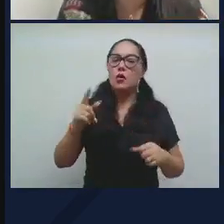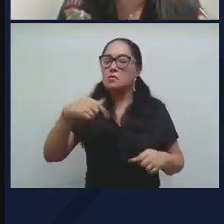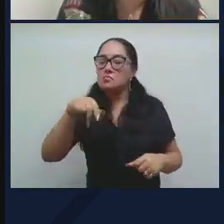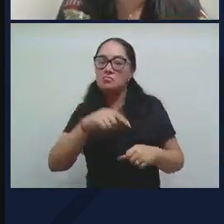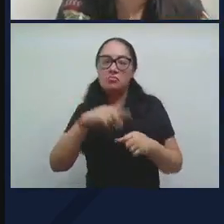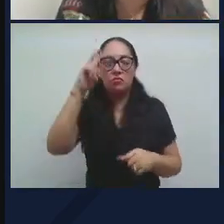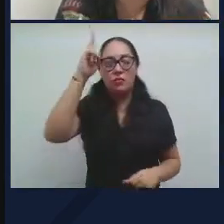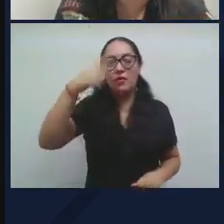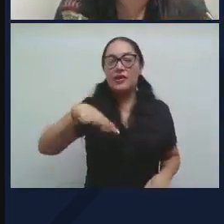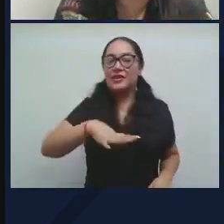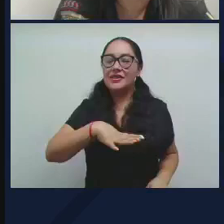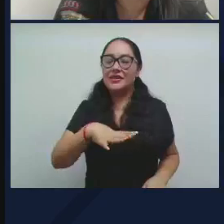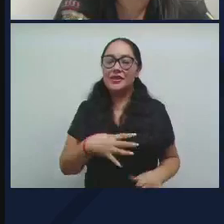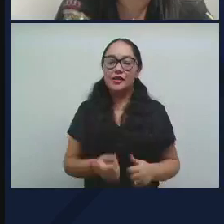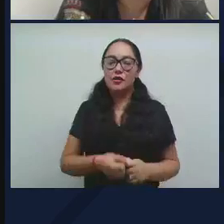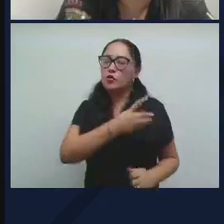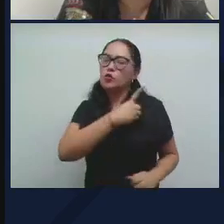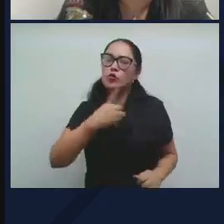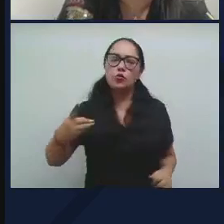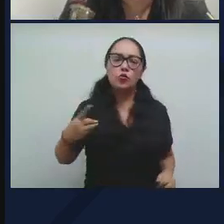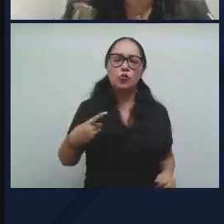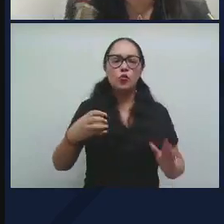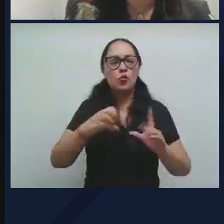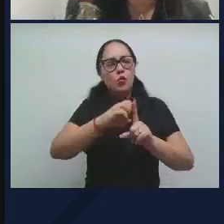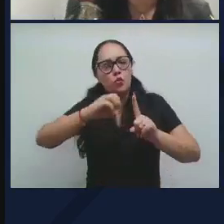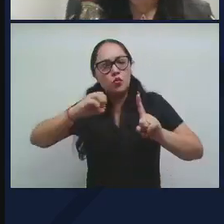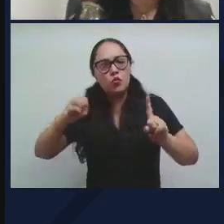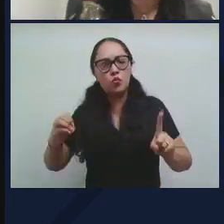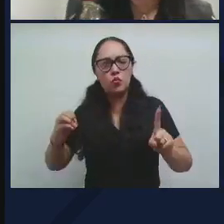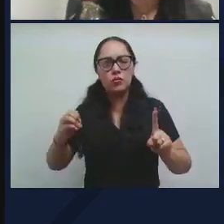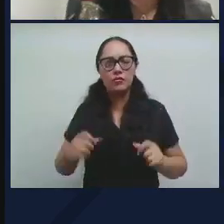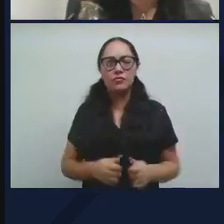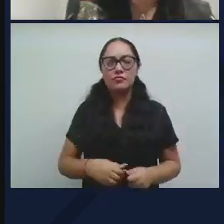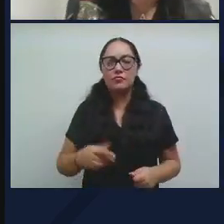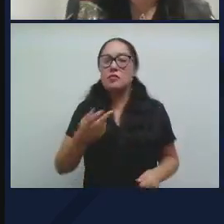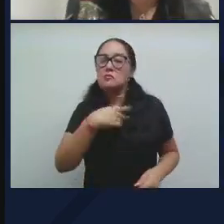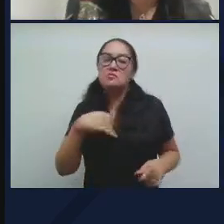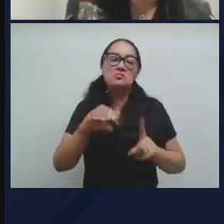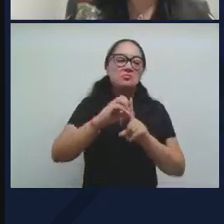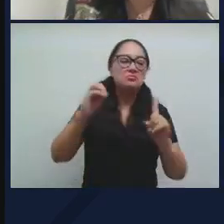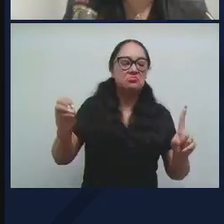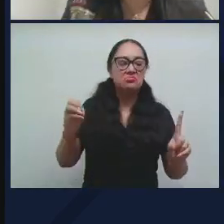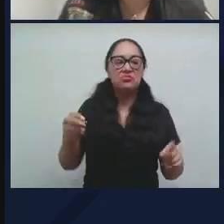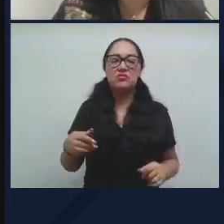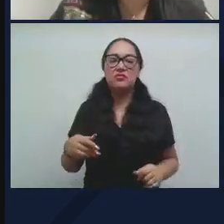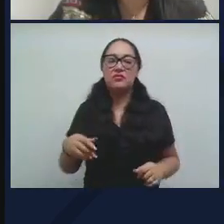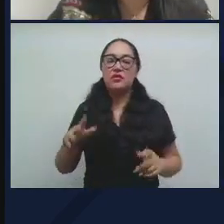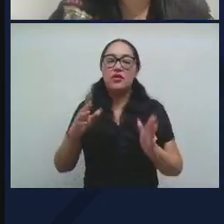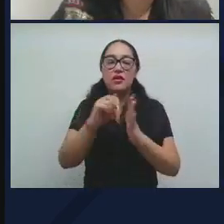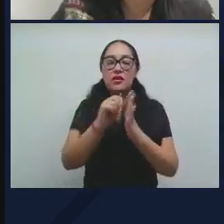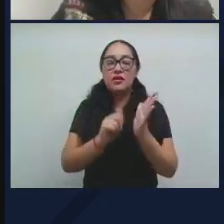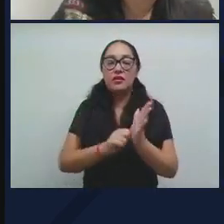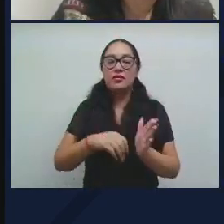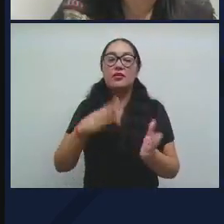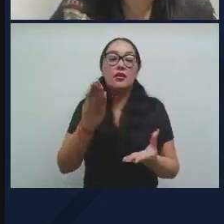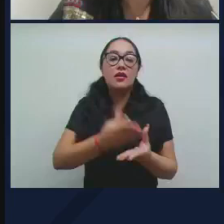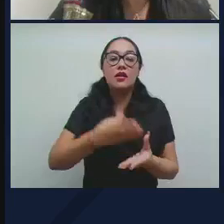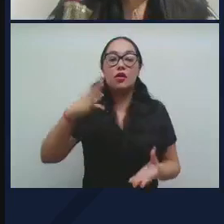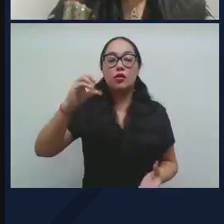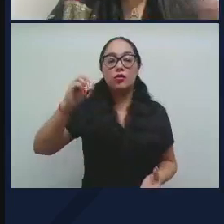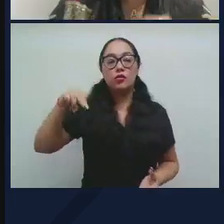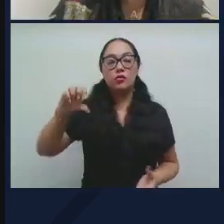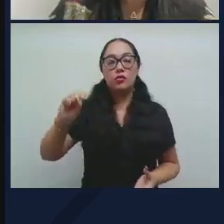¿no? Dejar de regularizar testamento y lo pueden hacer a través del cónsul que cumple funciones de